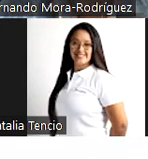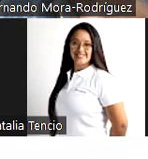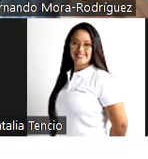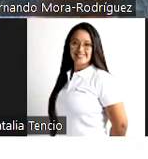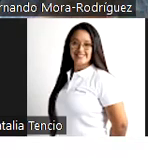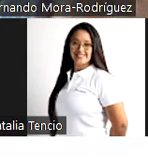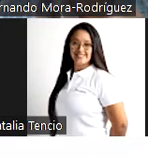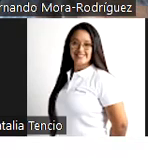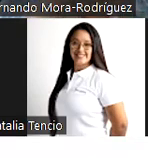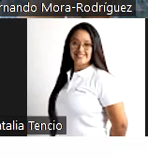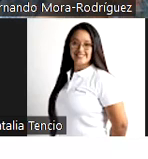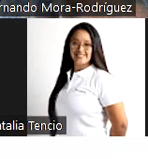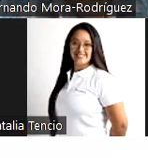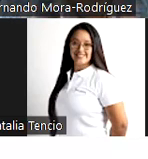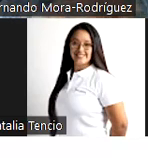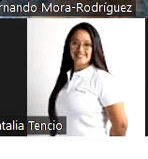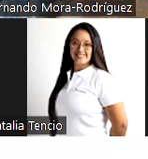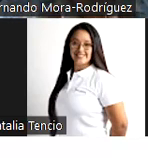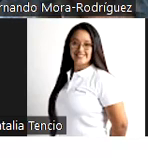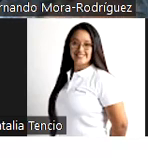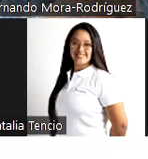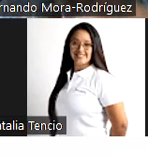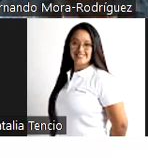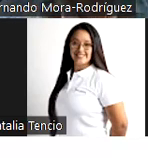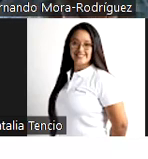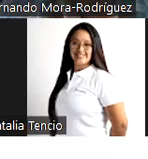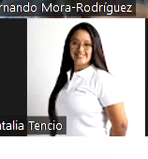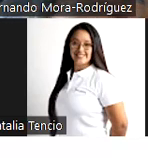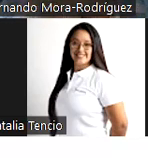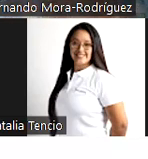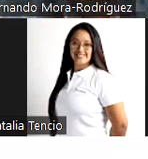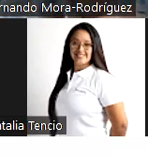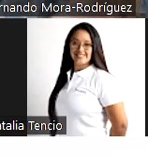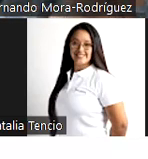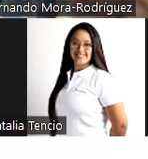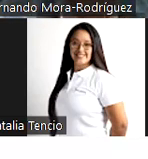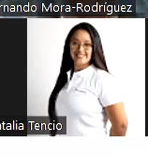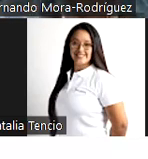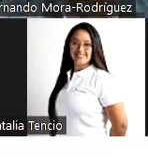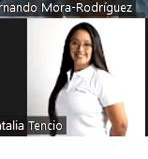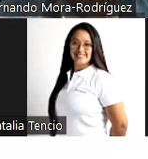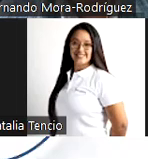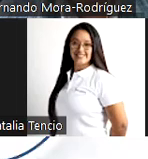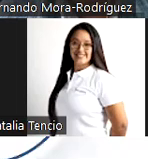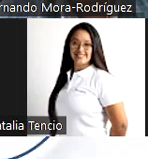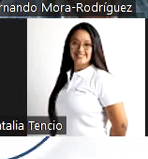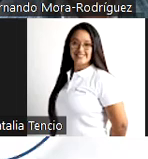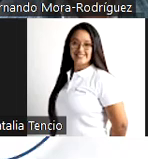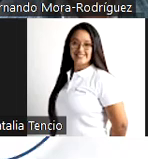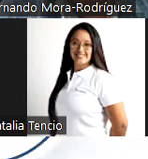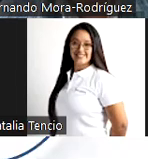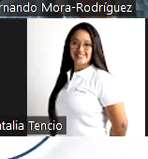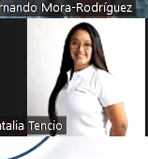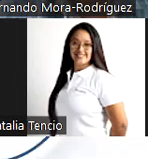estos puntos de conceptualización, visualización de mecanismos de gobernanza, gestión ambiental y temas del programa País